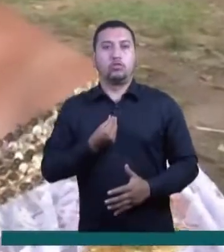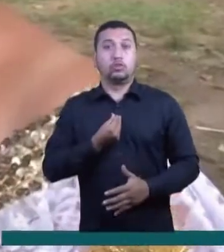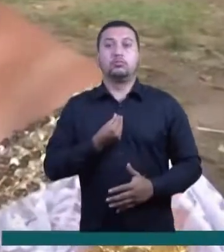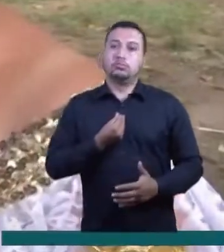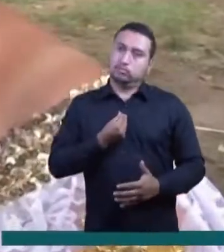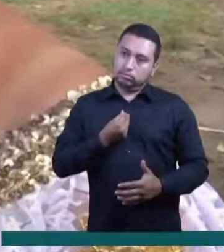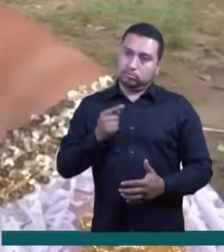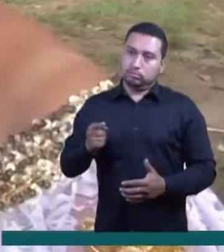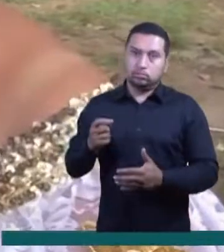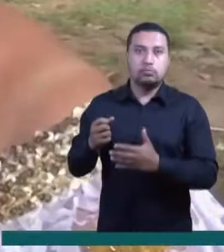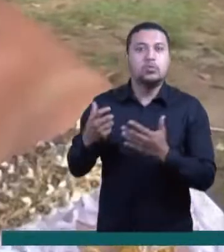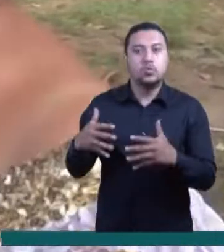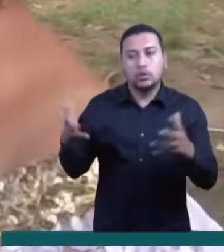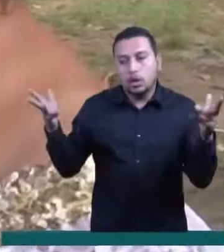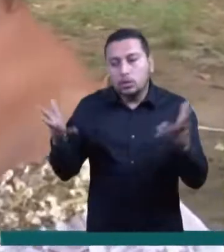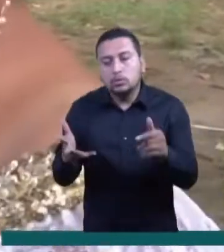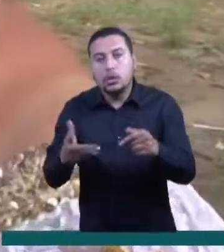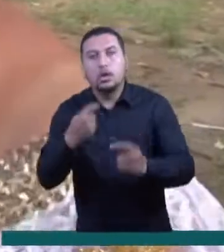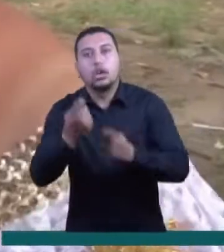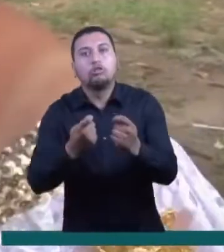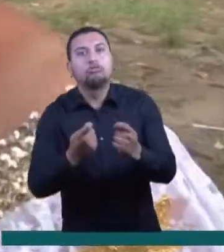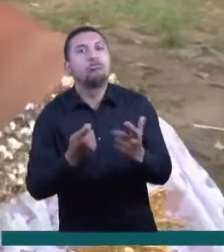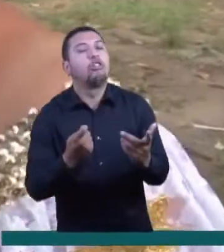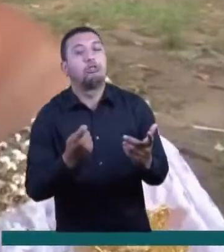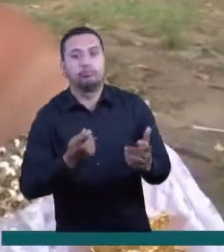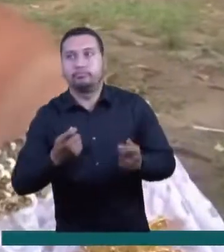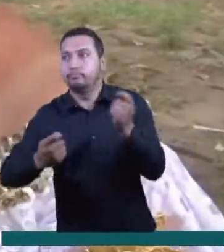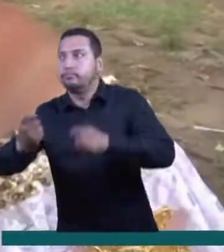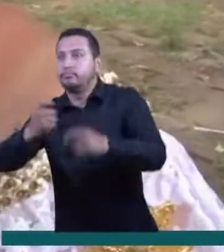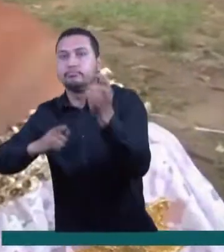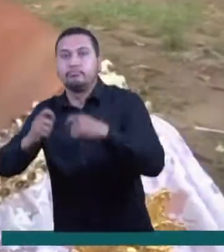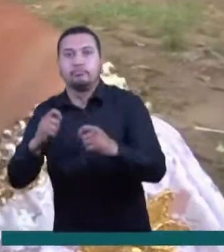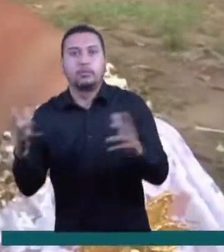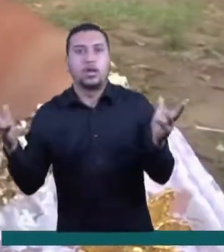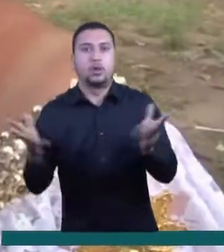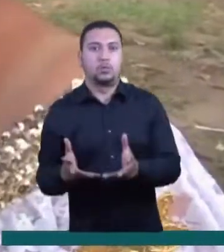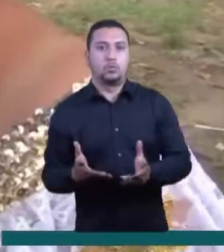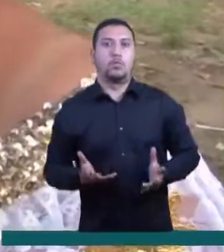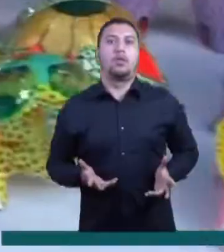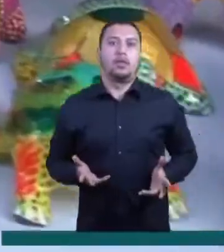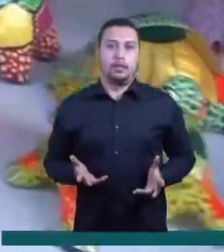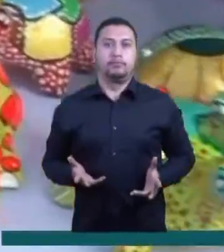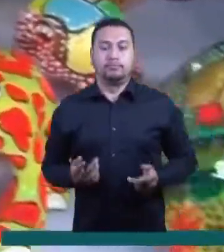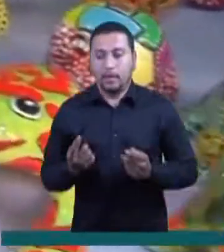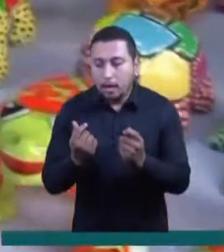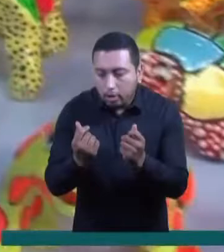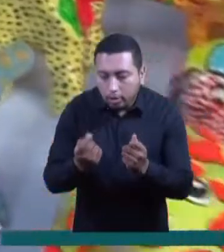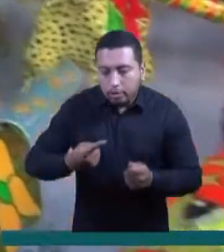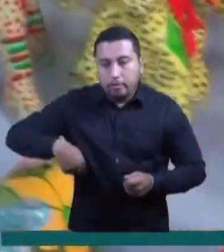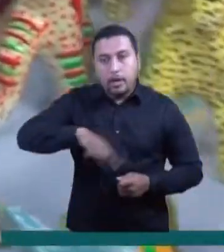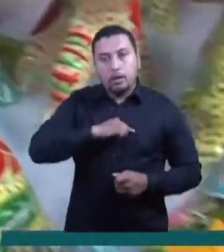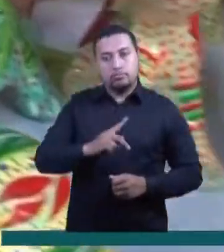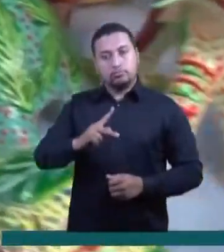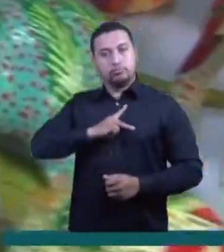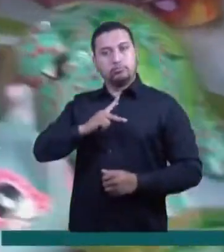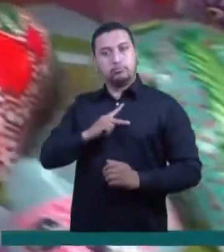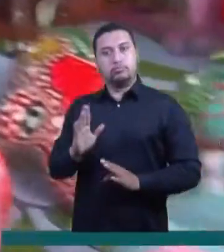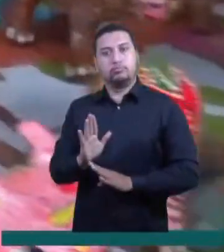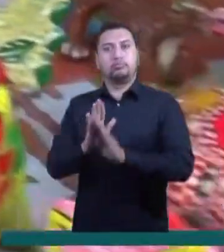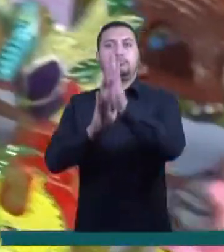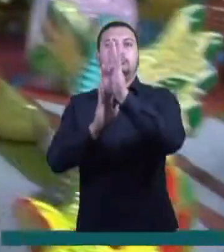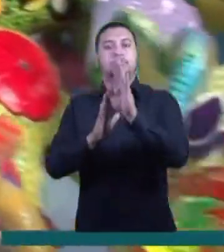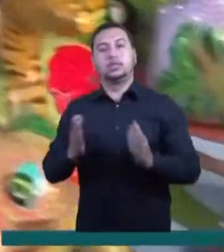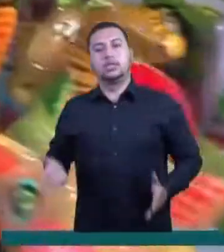mucho a los negocios locales, ¿no? A las personas que salgan a vender y pues de una u otra manera ayudar a su economía propia.